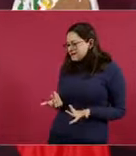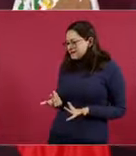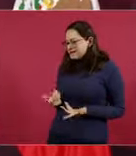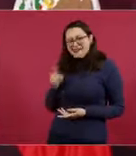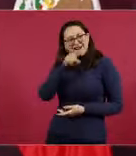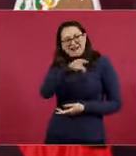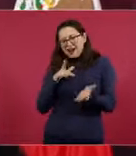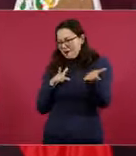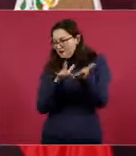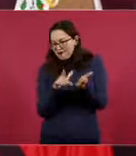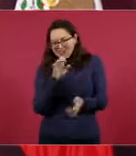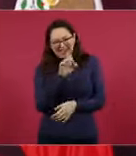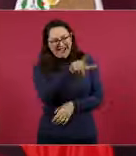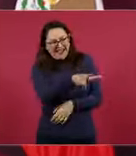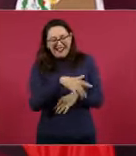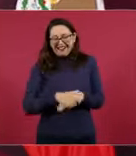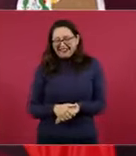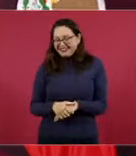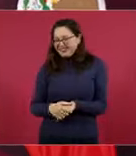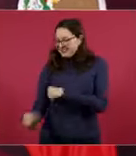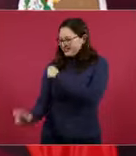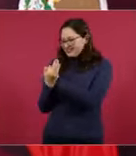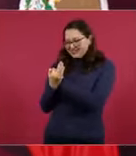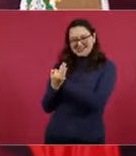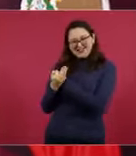de apoyarme en el debate,